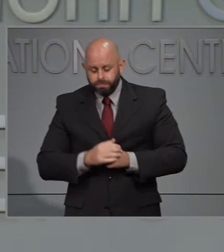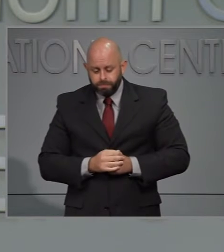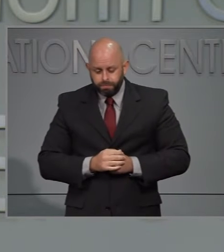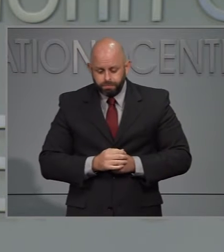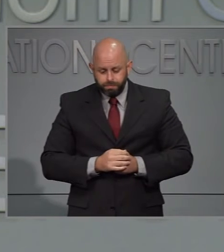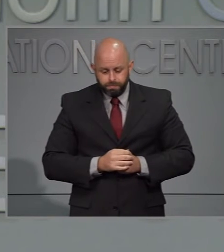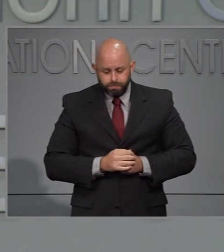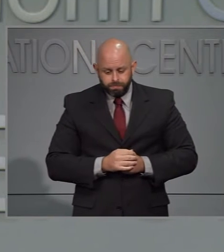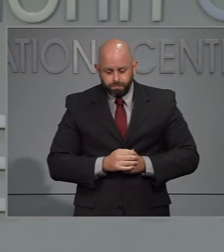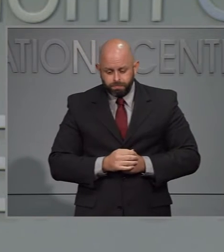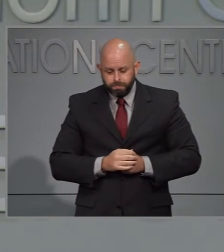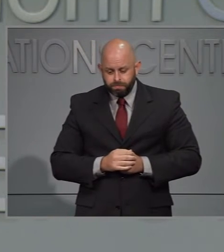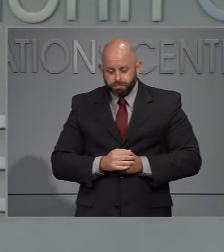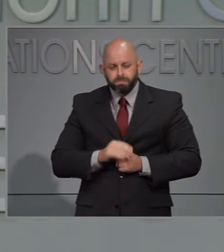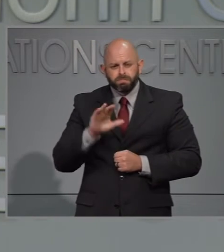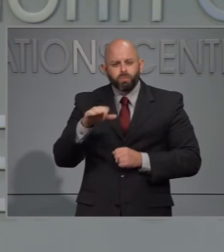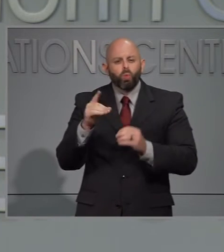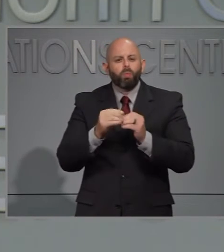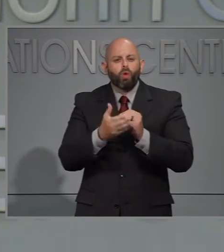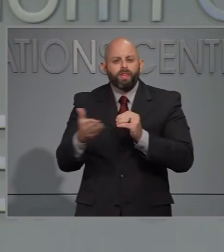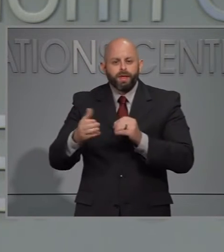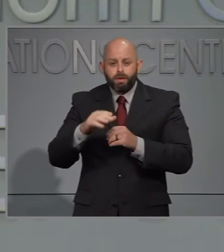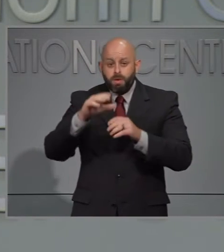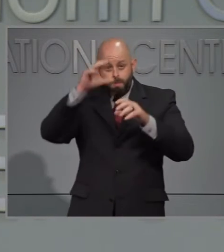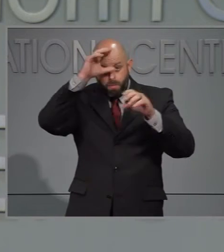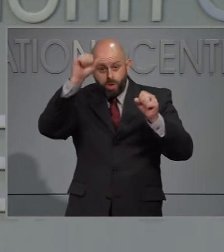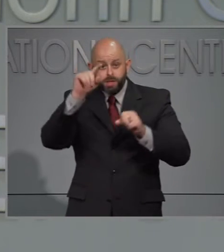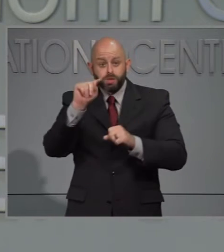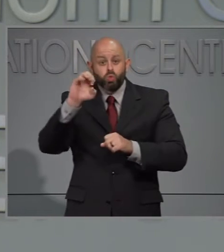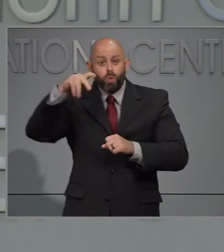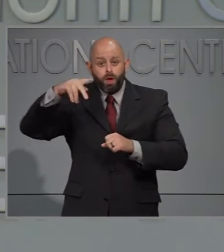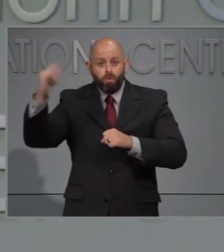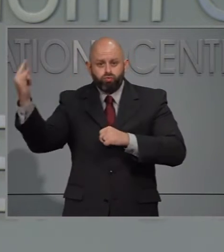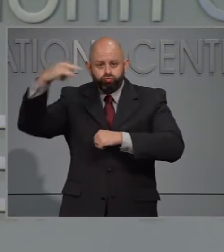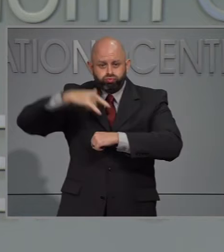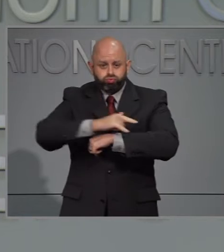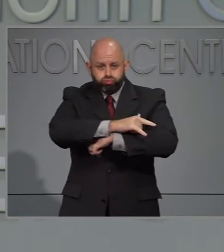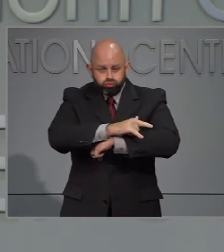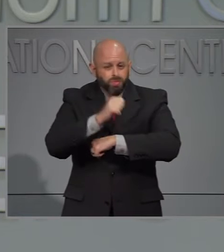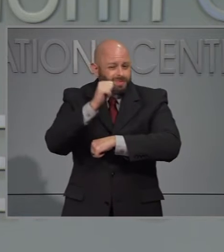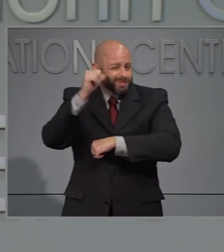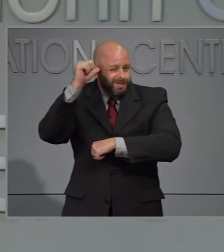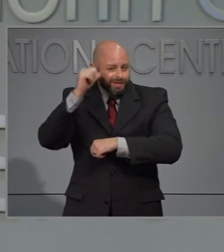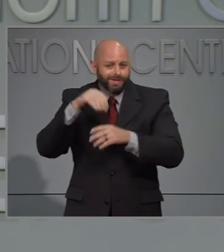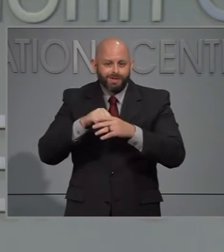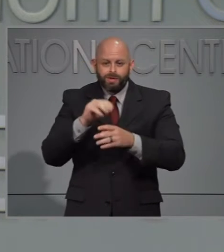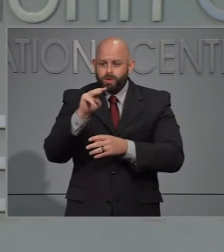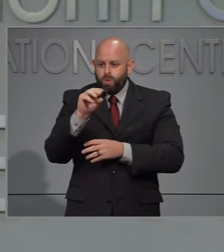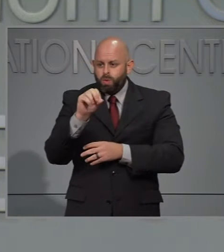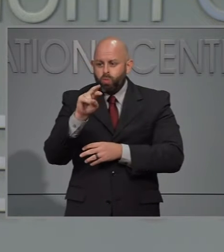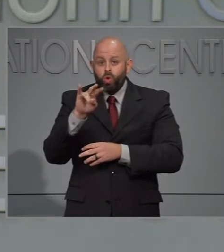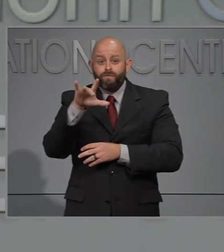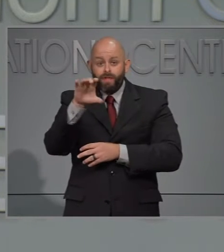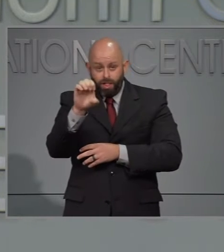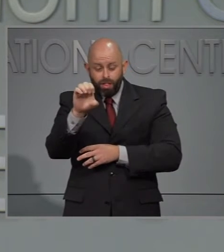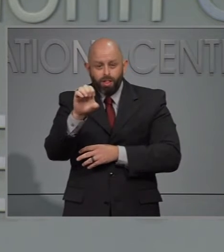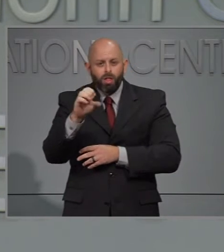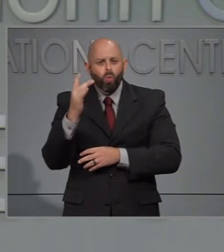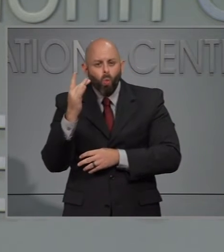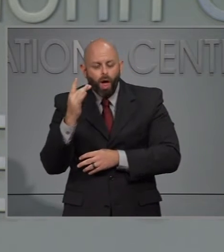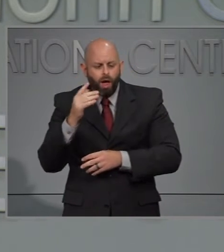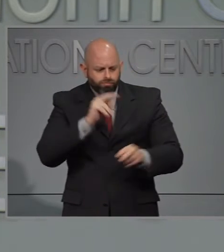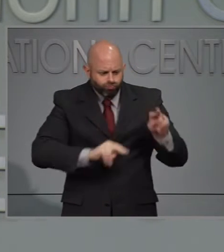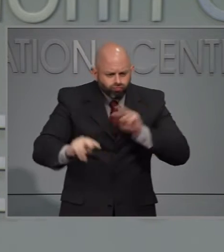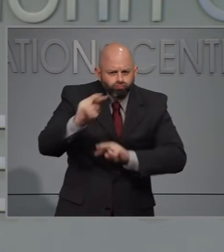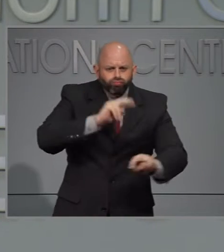para ver el avance del desarrollo de la vacuna el día de ayer. ¿Usted apoyó esta visita? ¿Planea reunirse con